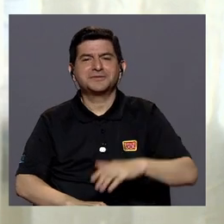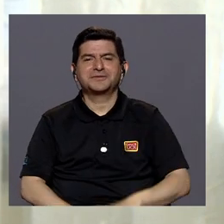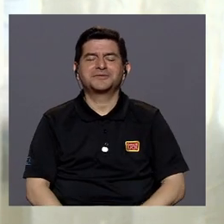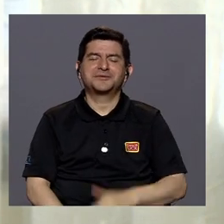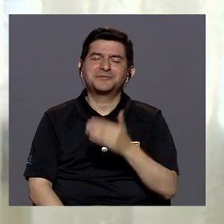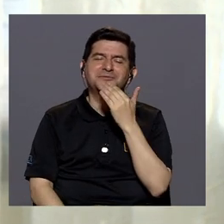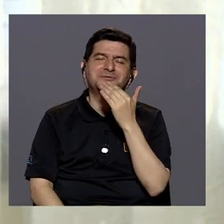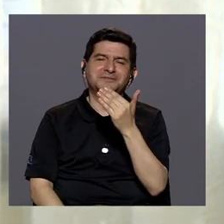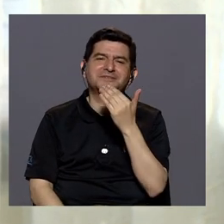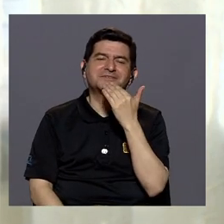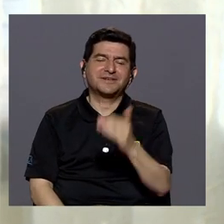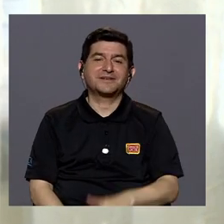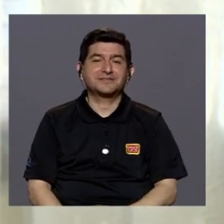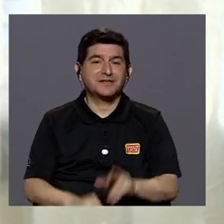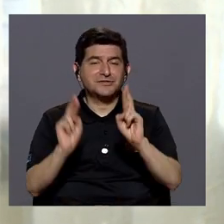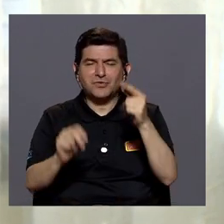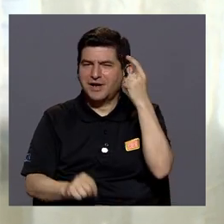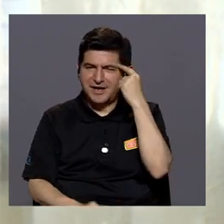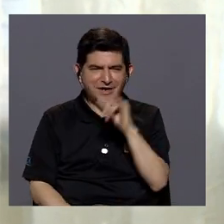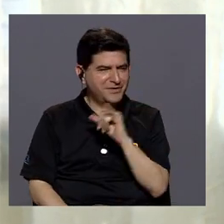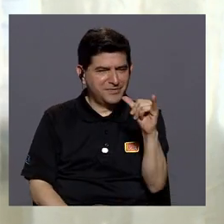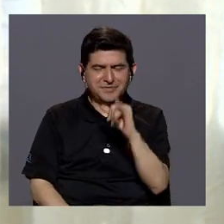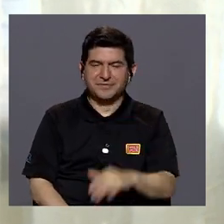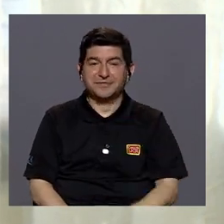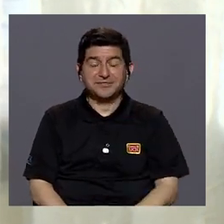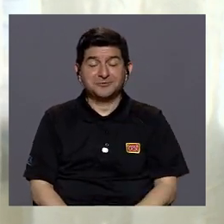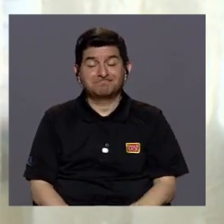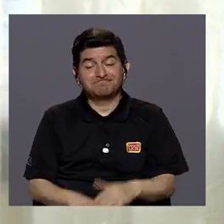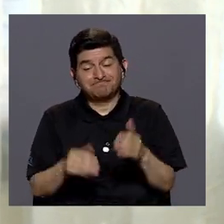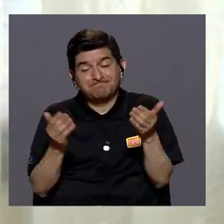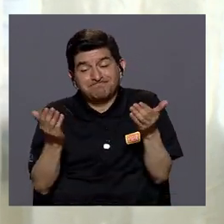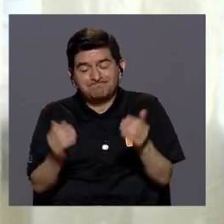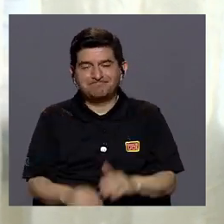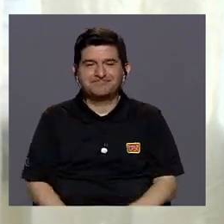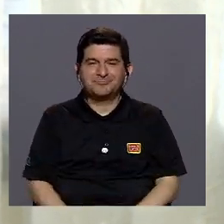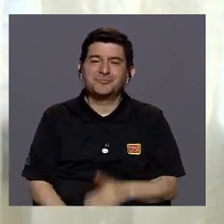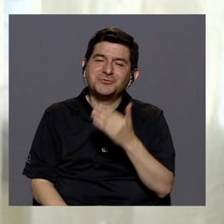que gracias. Ojalá que no piense así. Bueno, muy fino.